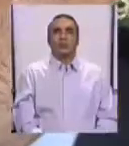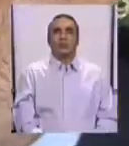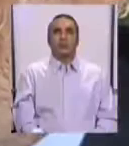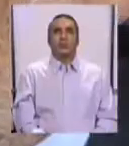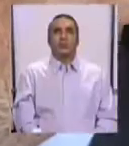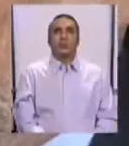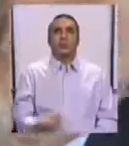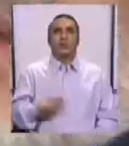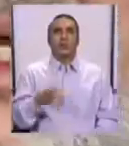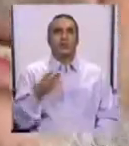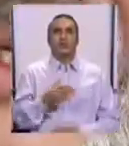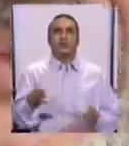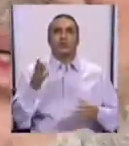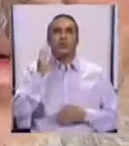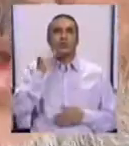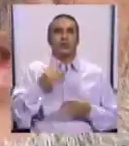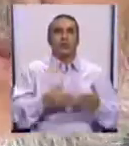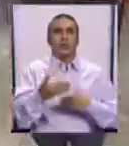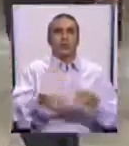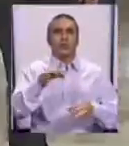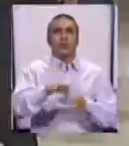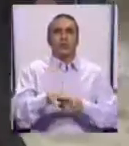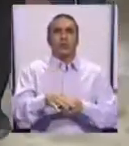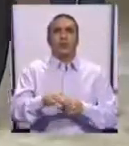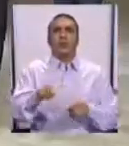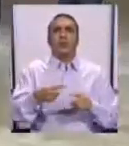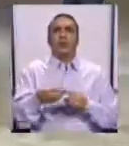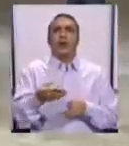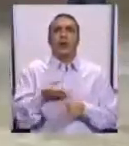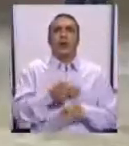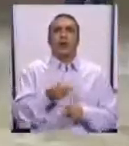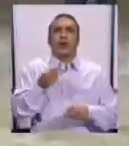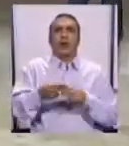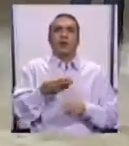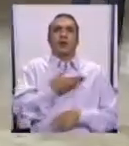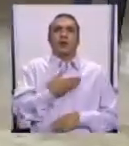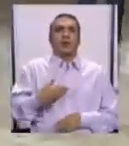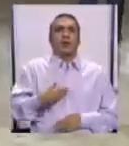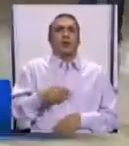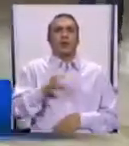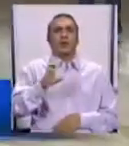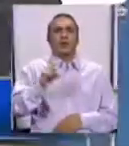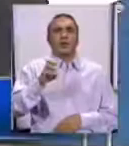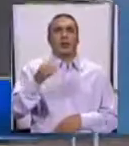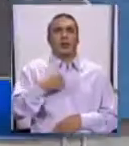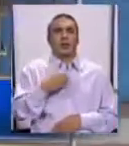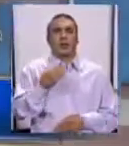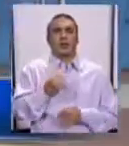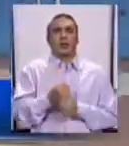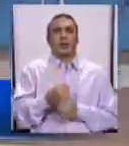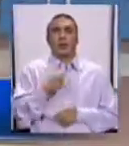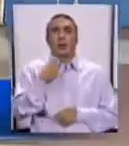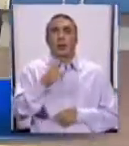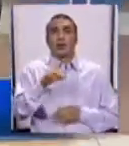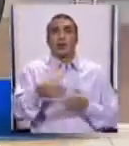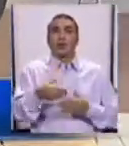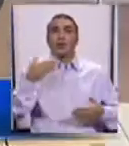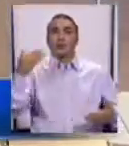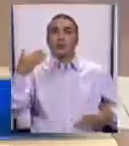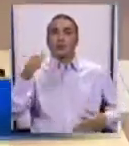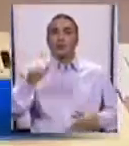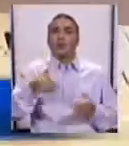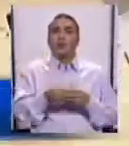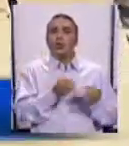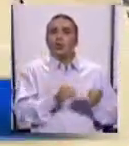Acosta, con alta experiencia en procesos electorales, debido al cargo desempeñado como expresidente del Tribunal Supremo Electoral, sostiene que los partidos y movimientos